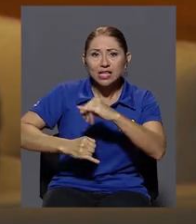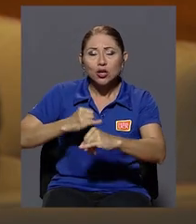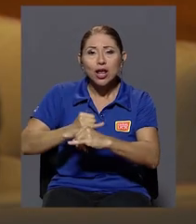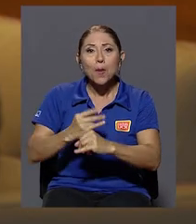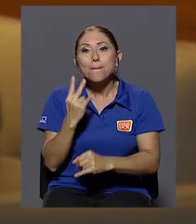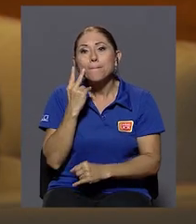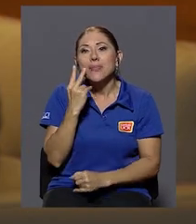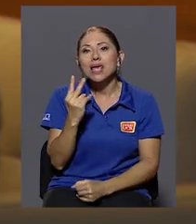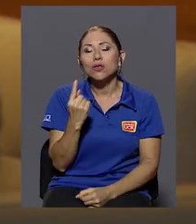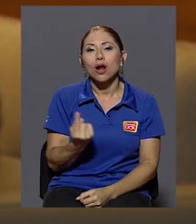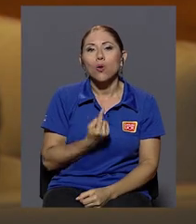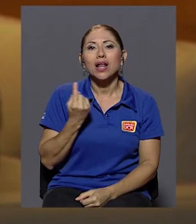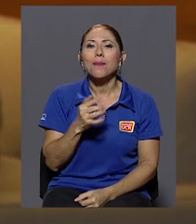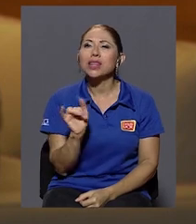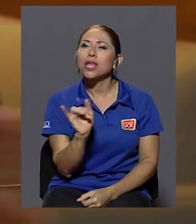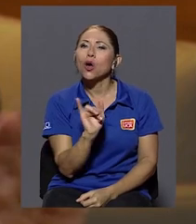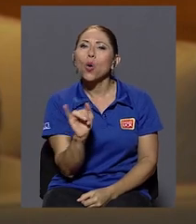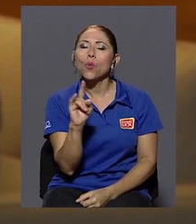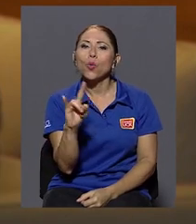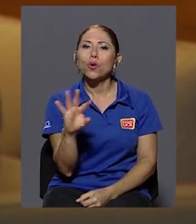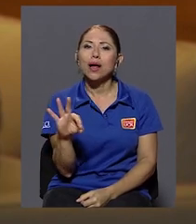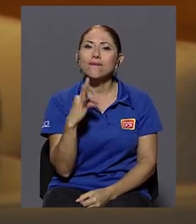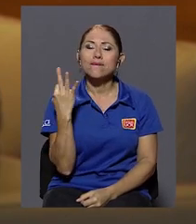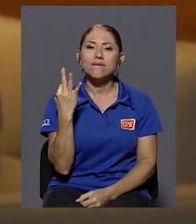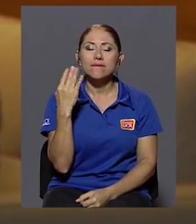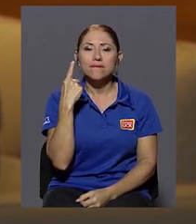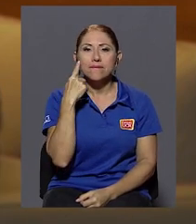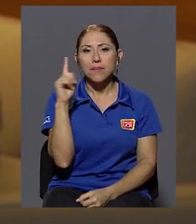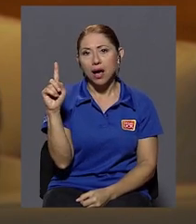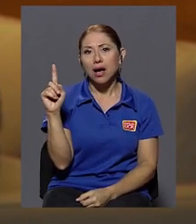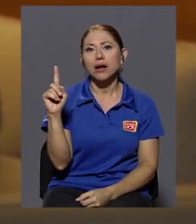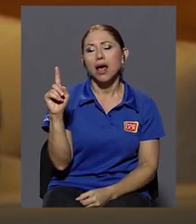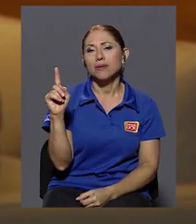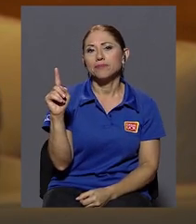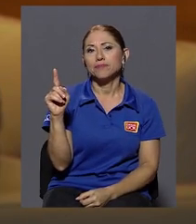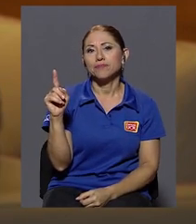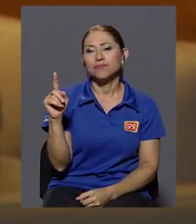viéndola únicamente como una vía para